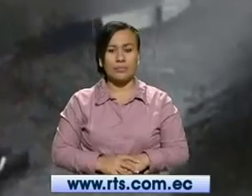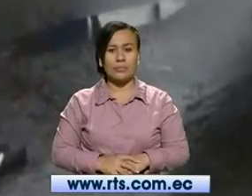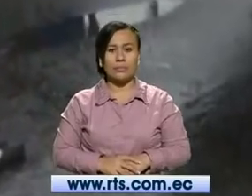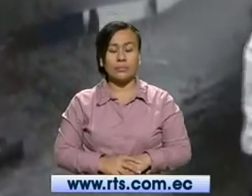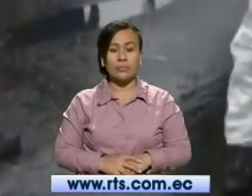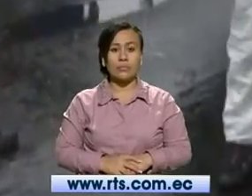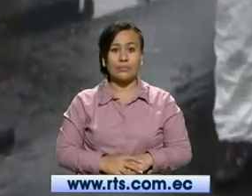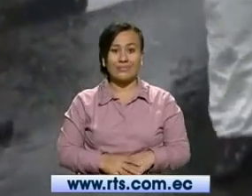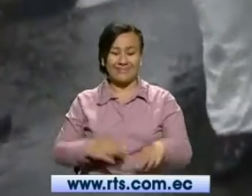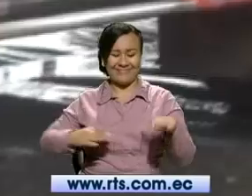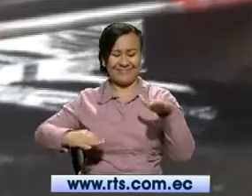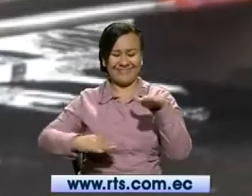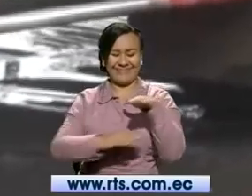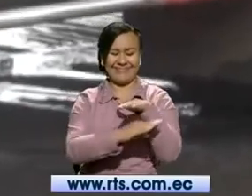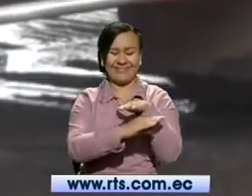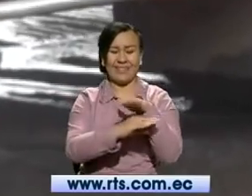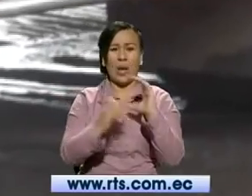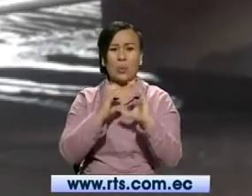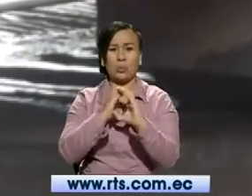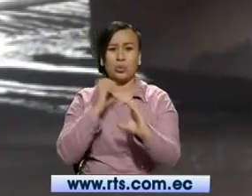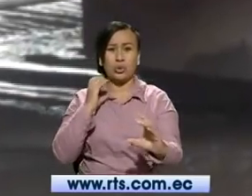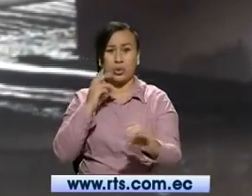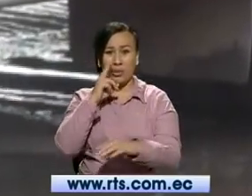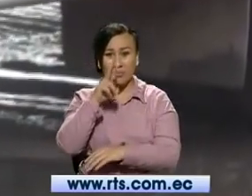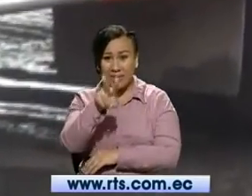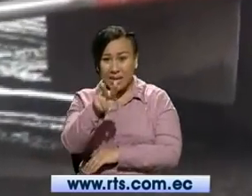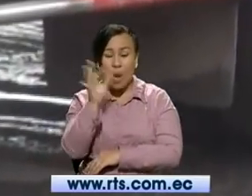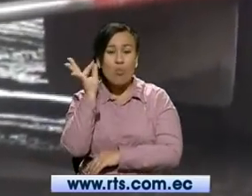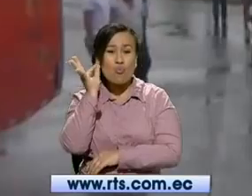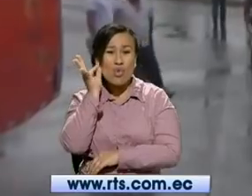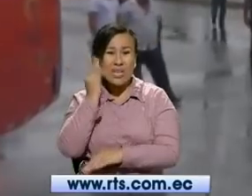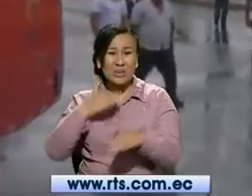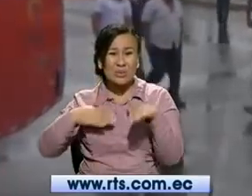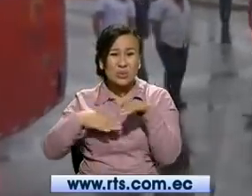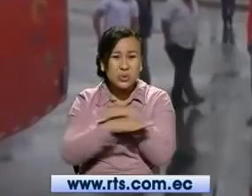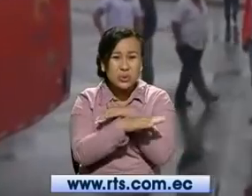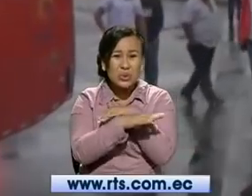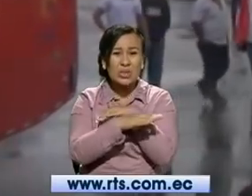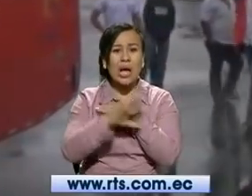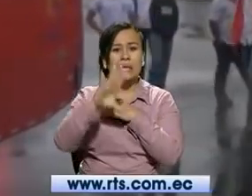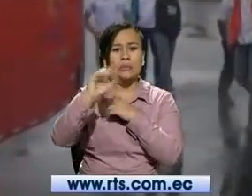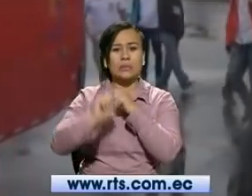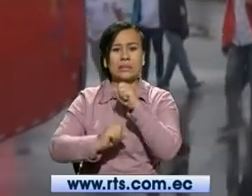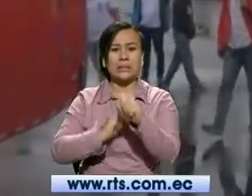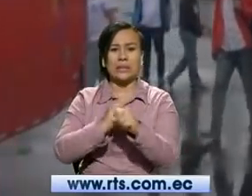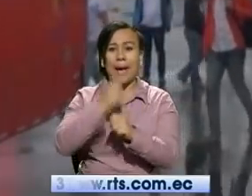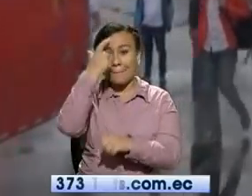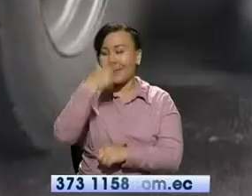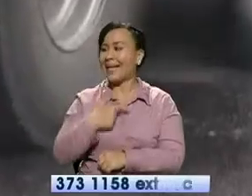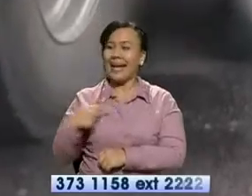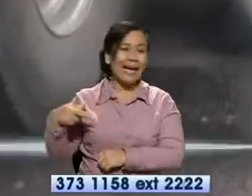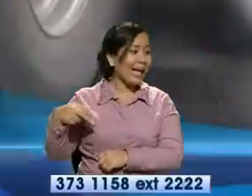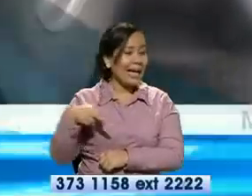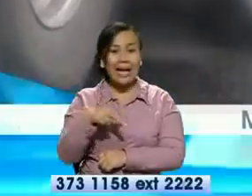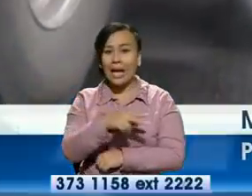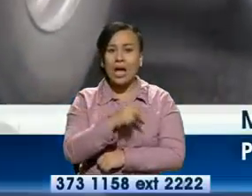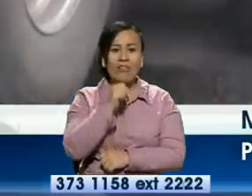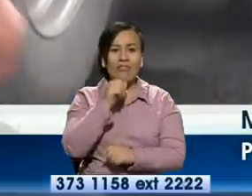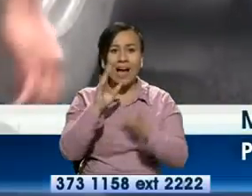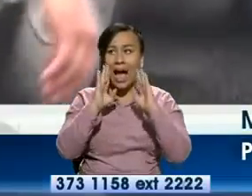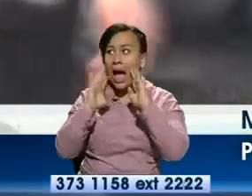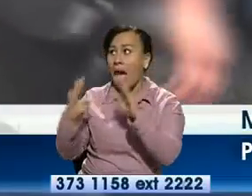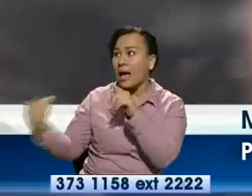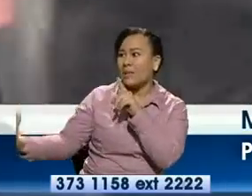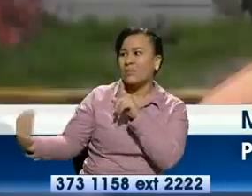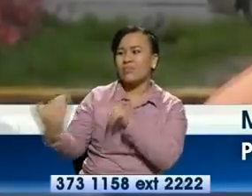Bajo este bus quedó el cuerpo de una mujer de aproximadamente 50 años de edad, que al parecer quiso cruzar la calle, pero se encontró de frente